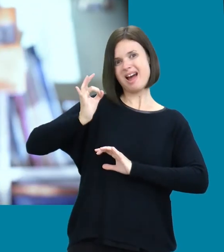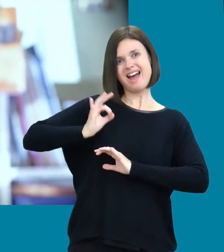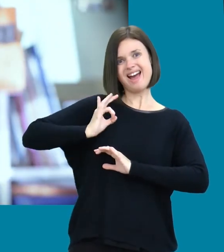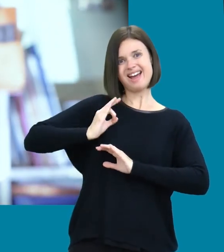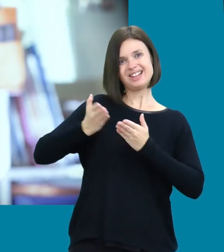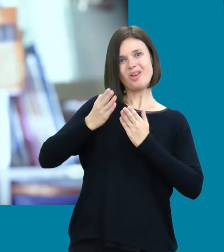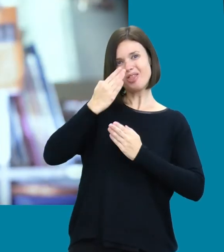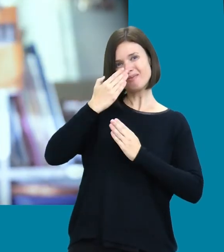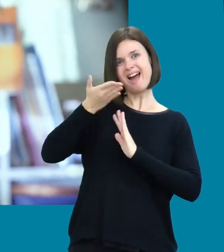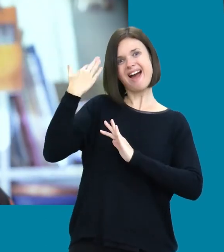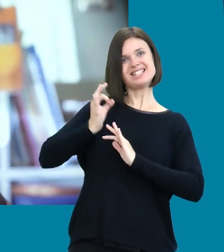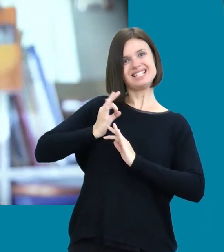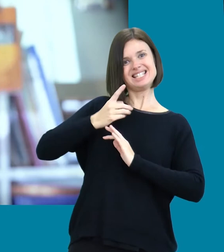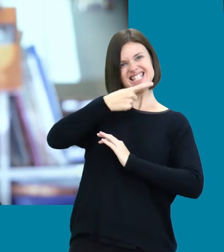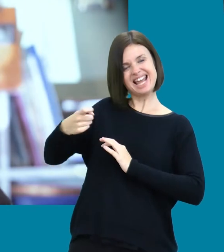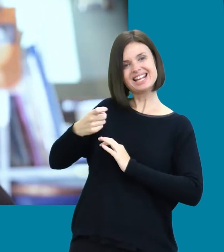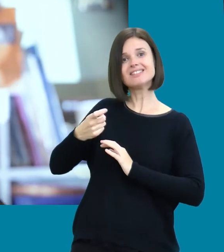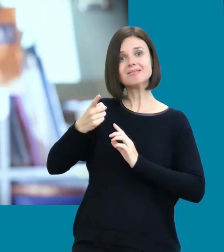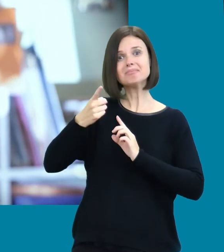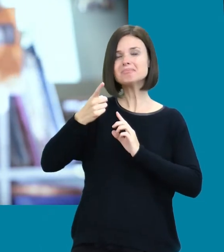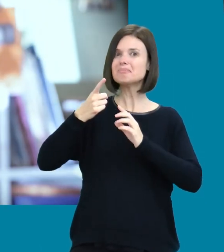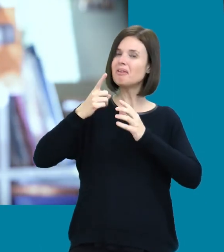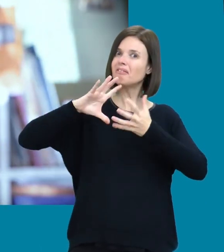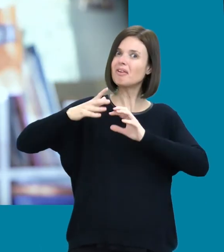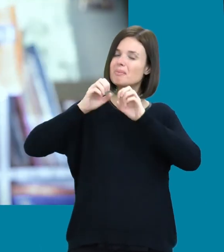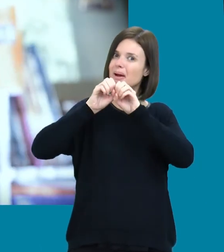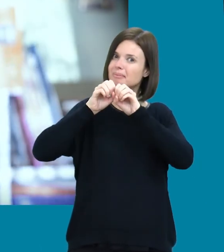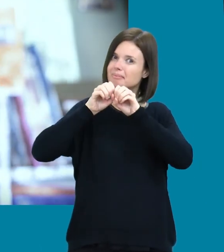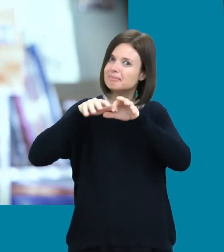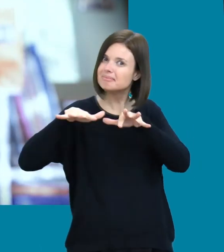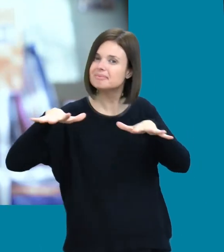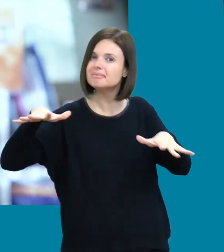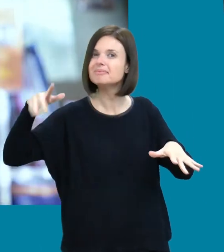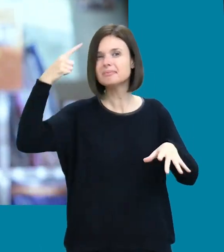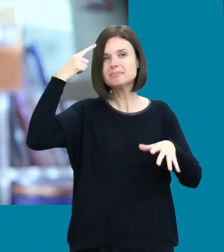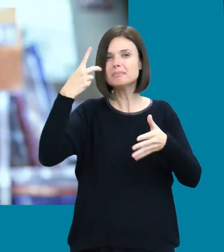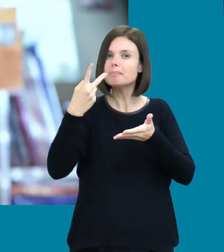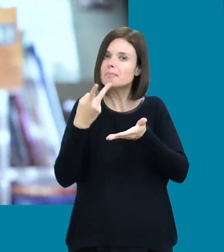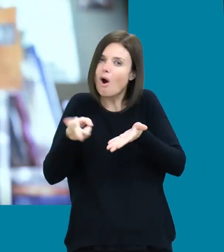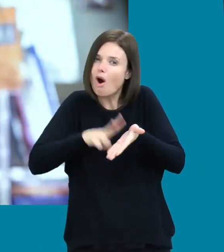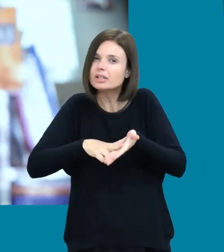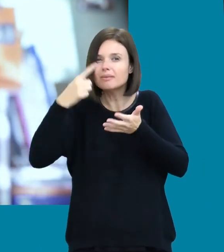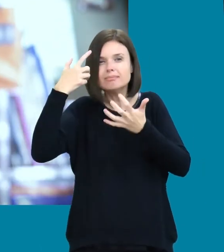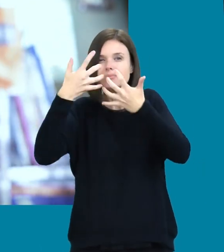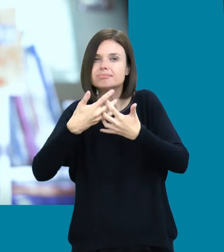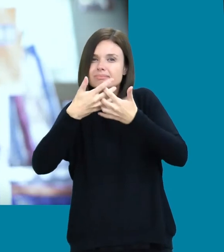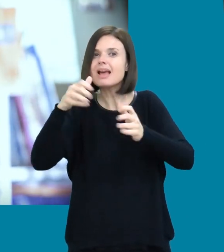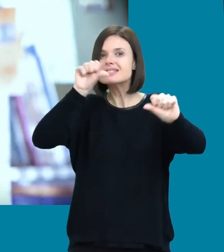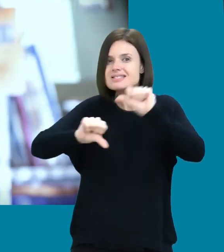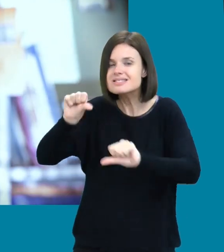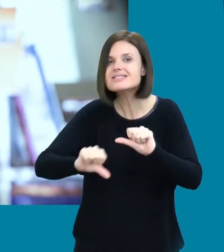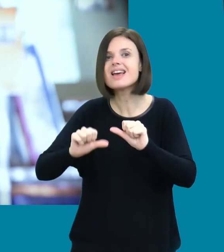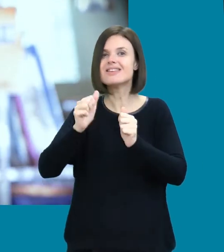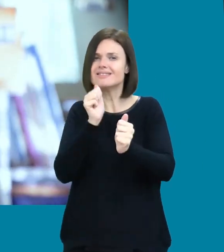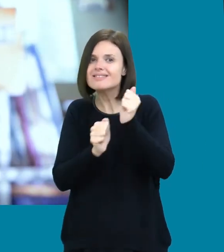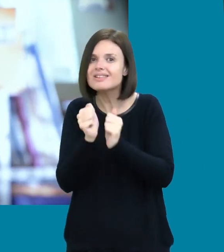los estudiantes cordobeses y extenderla a todo aquello que todavía no nos animamos a revisar, en ciencia, en